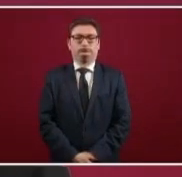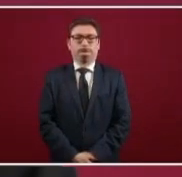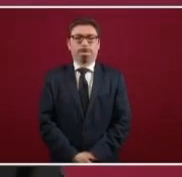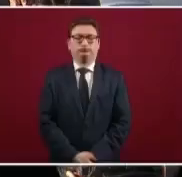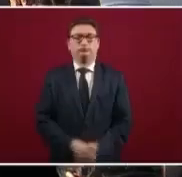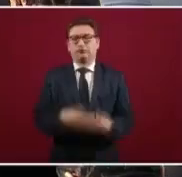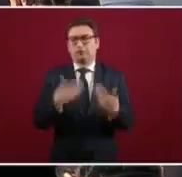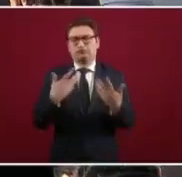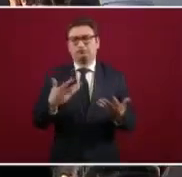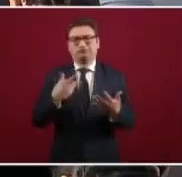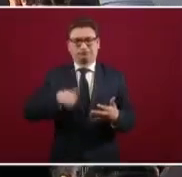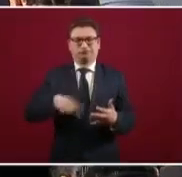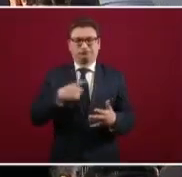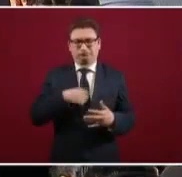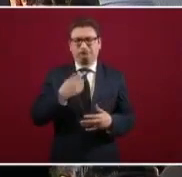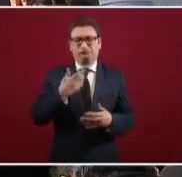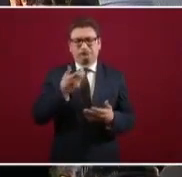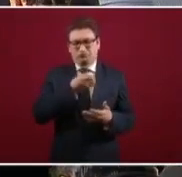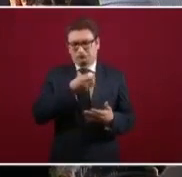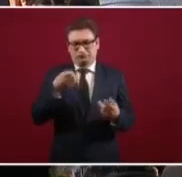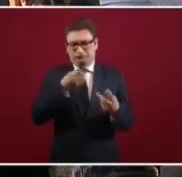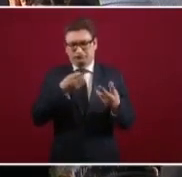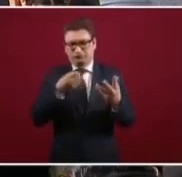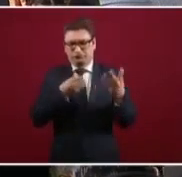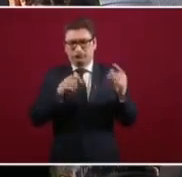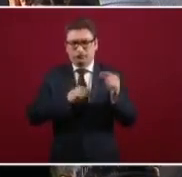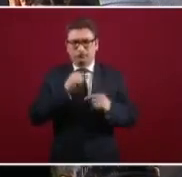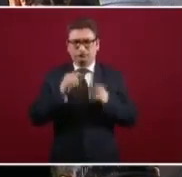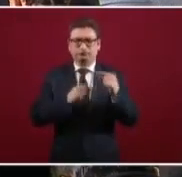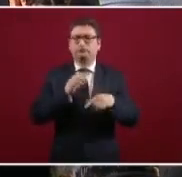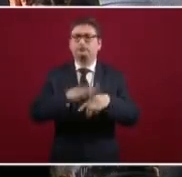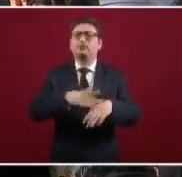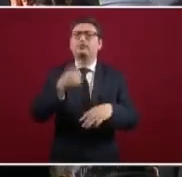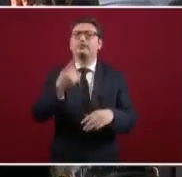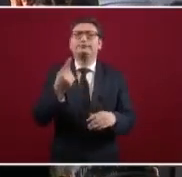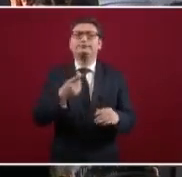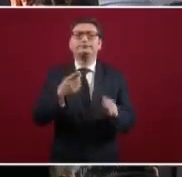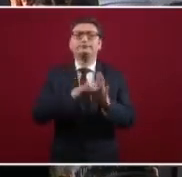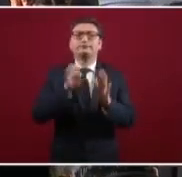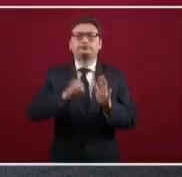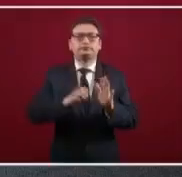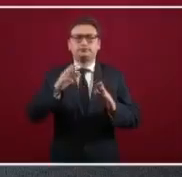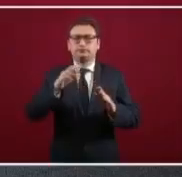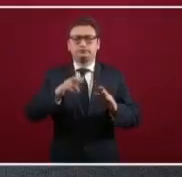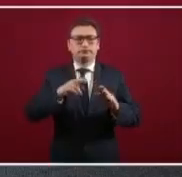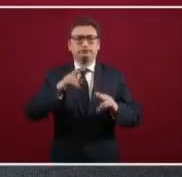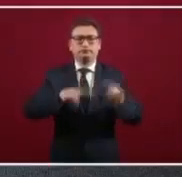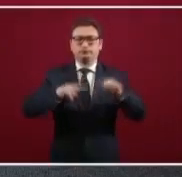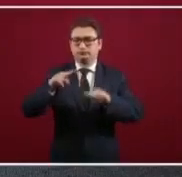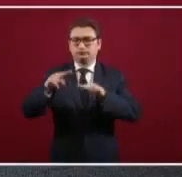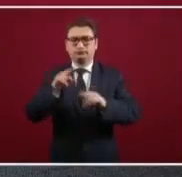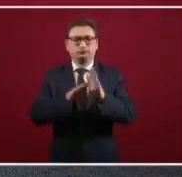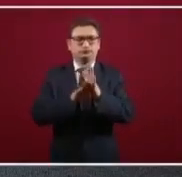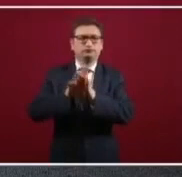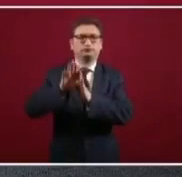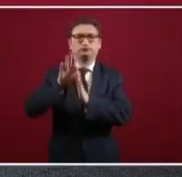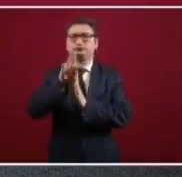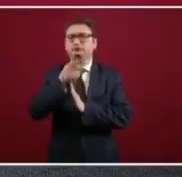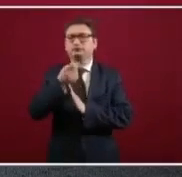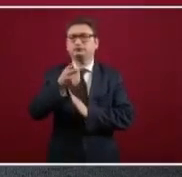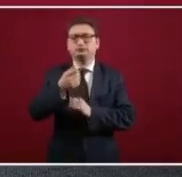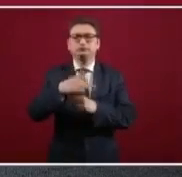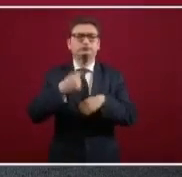entonces estamos ordenando porque lo del crecimiento escaso